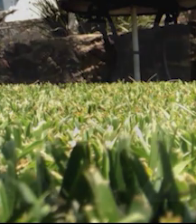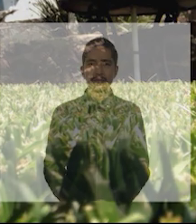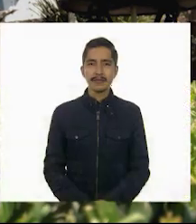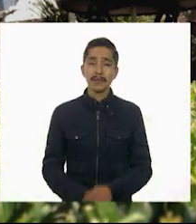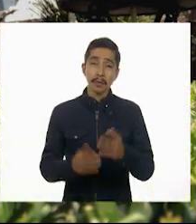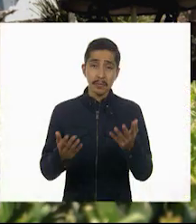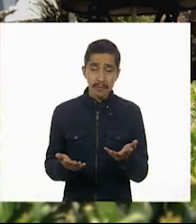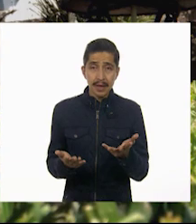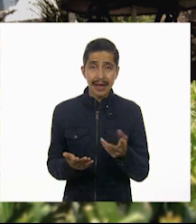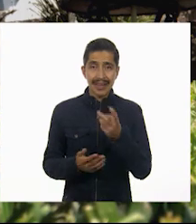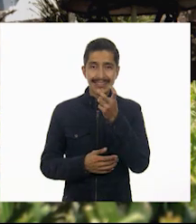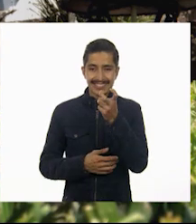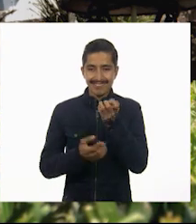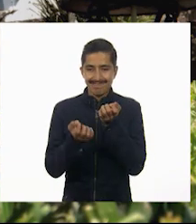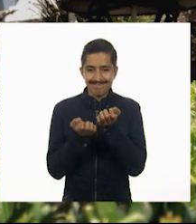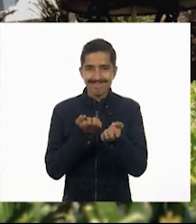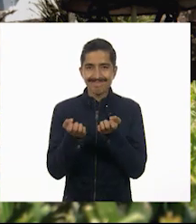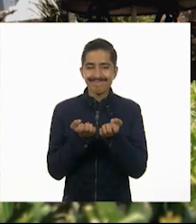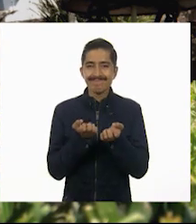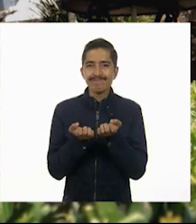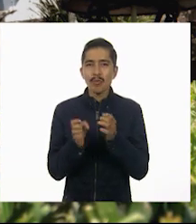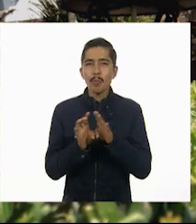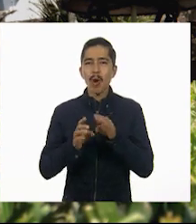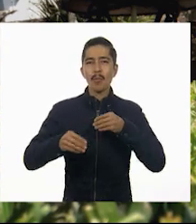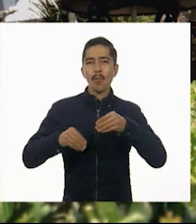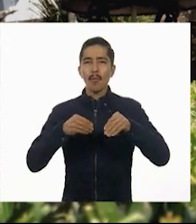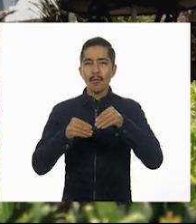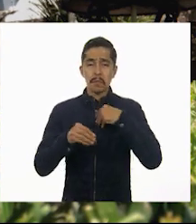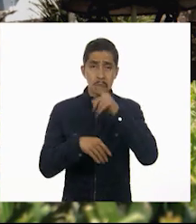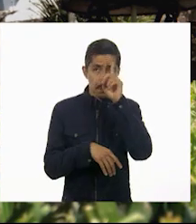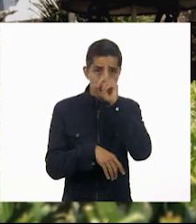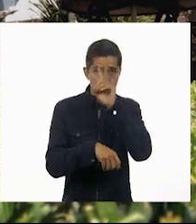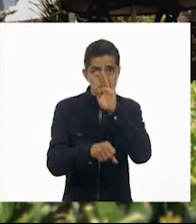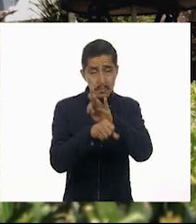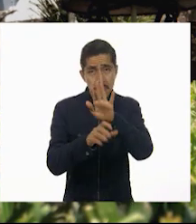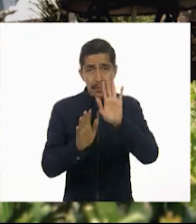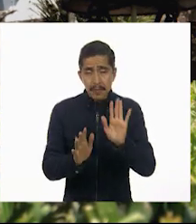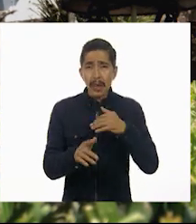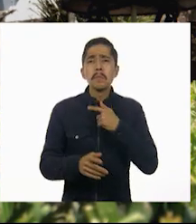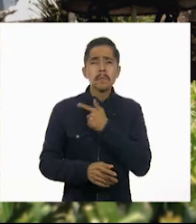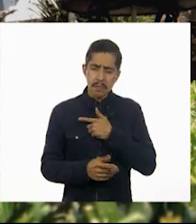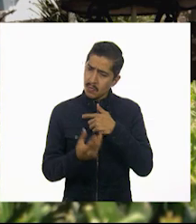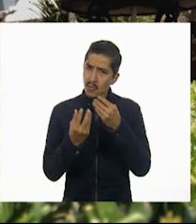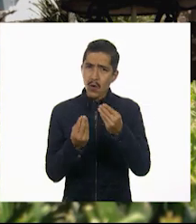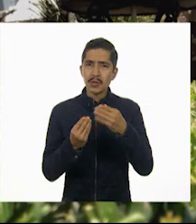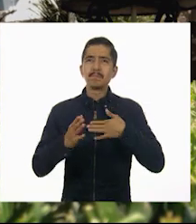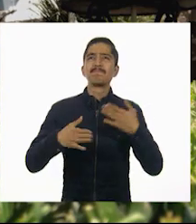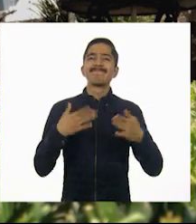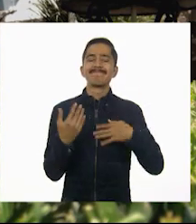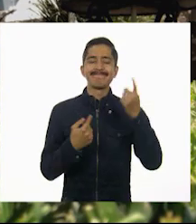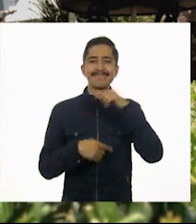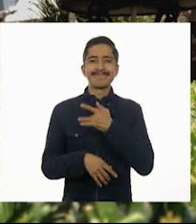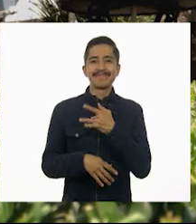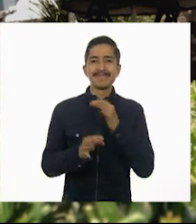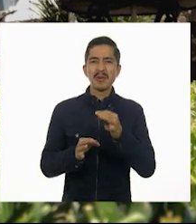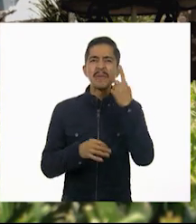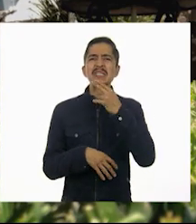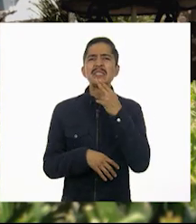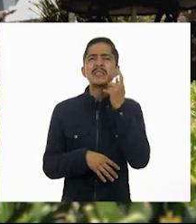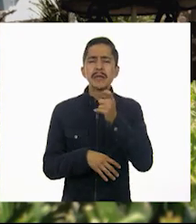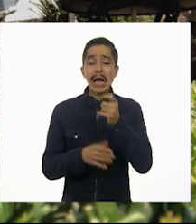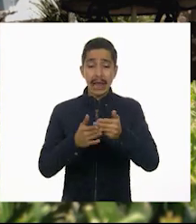Bueno, esta es la rutina de ejercicios, de estiramientos que yo les puedo recomendar. A mí me gusta mucho, lo disfruto mucho y esto sirve para